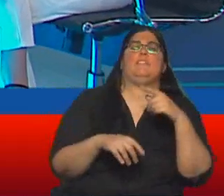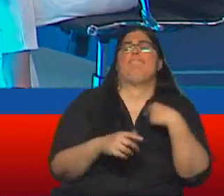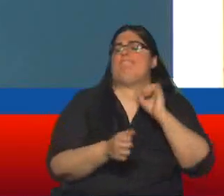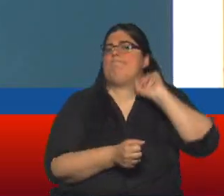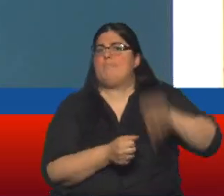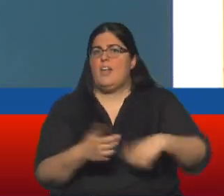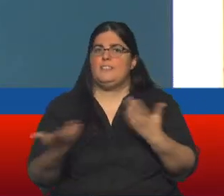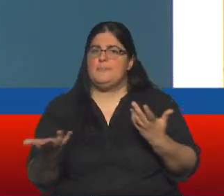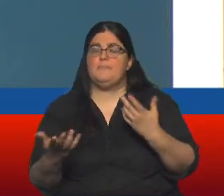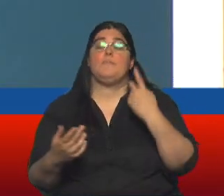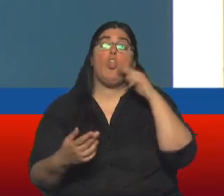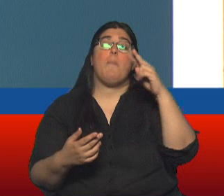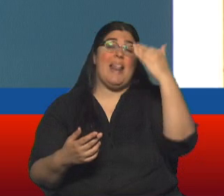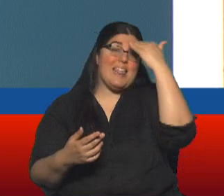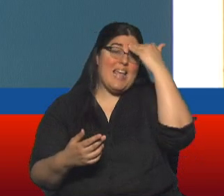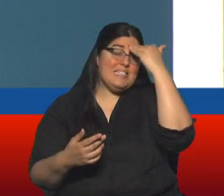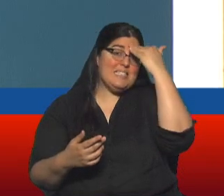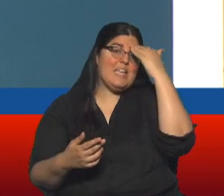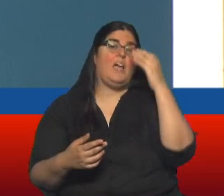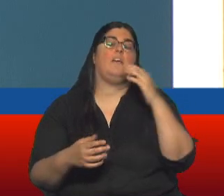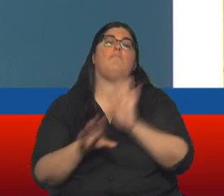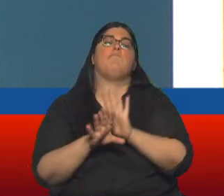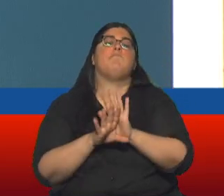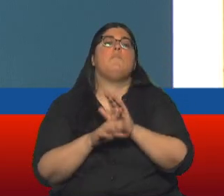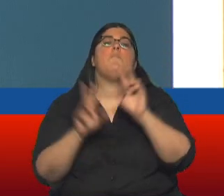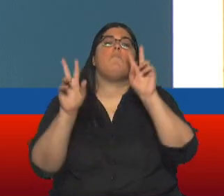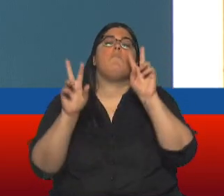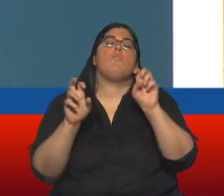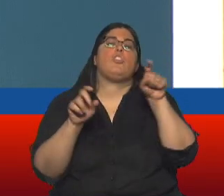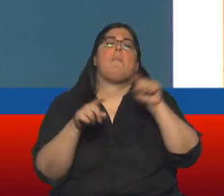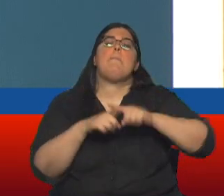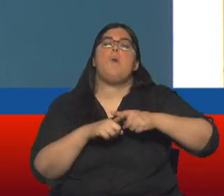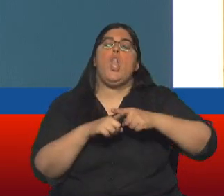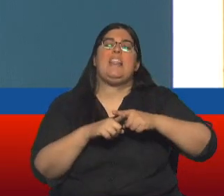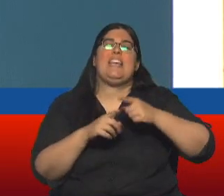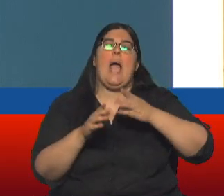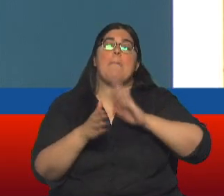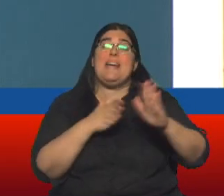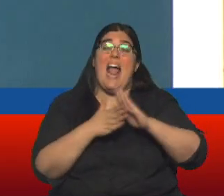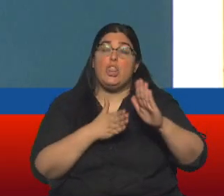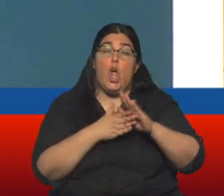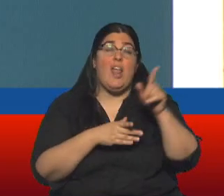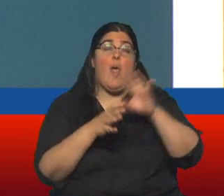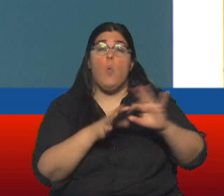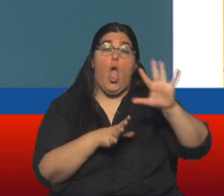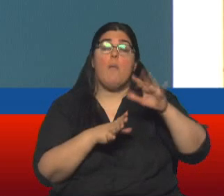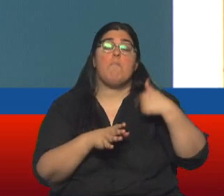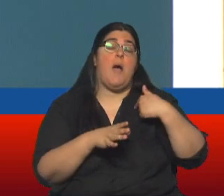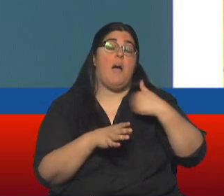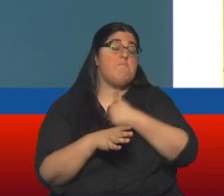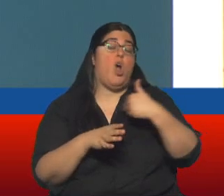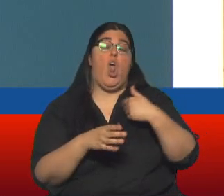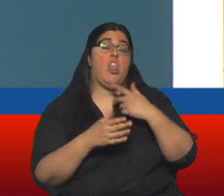el año 2015 se negó a aplicar todas las políticas migratorias que proponía la Unión Europea, en principio en el 2015, cuando fue la gran crisis